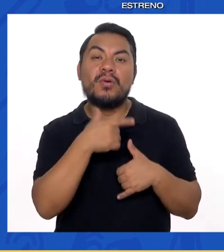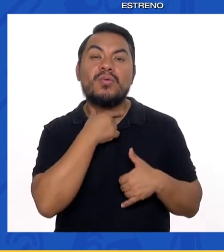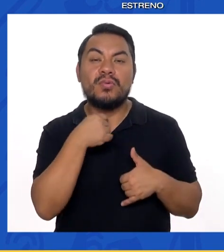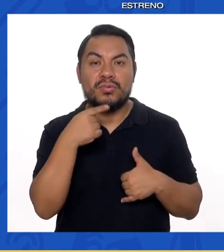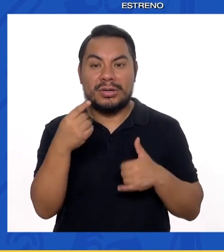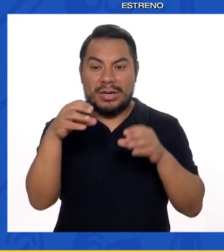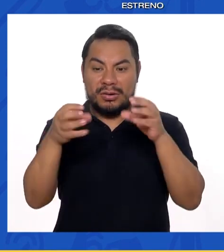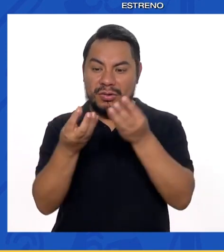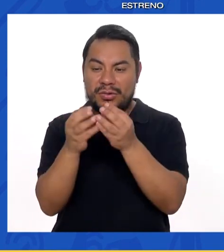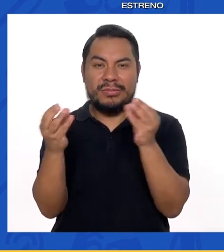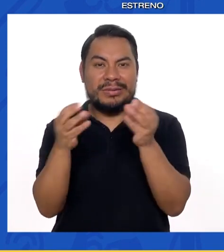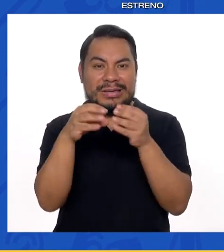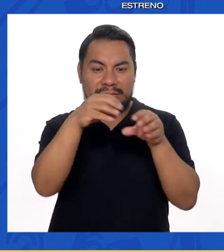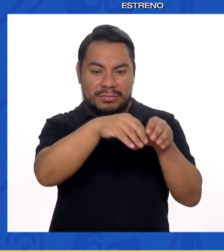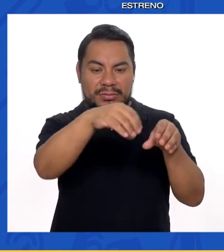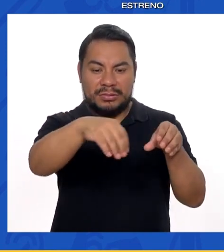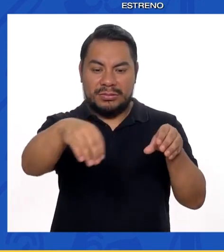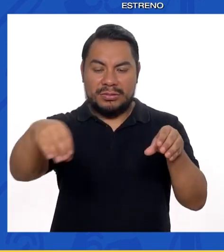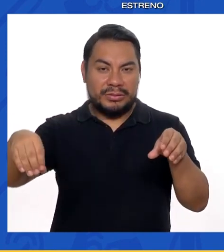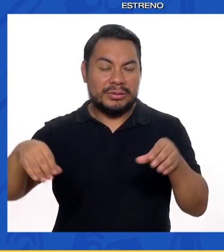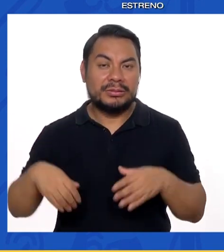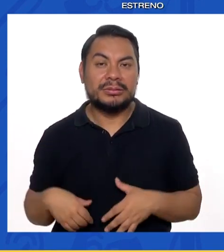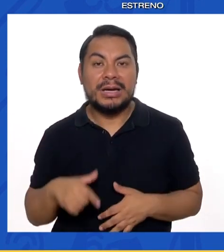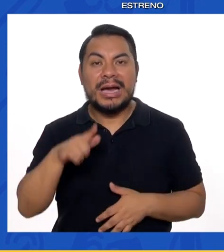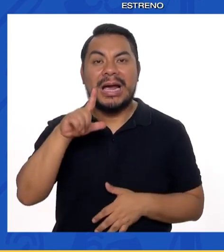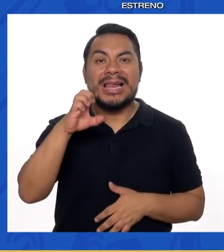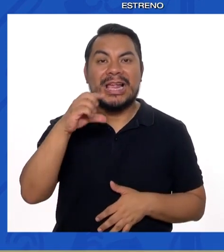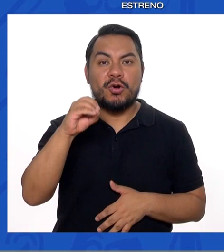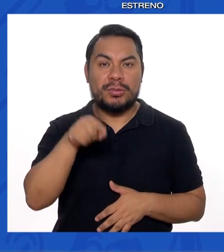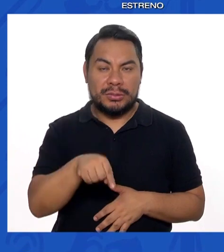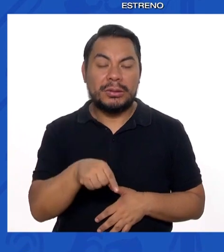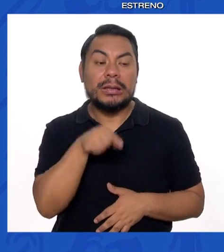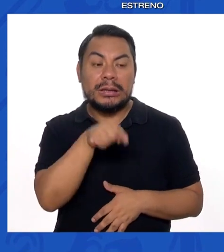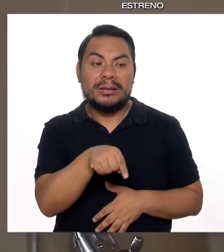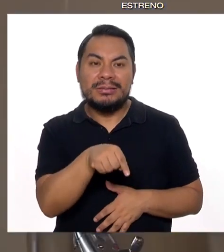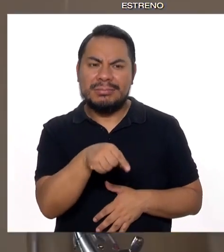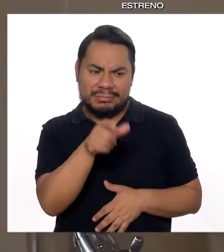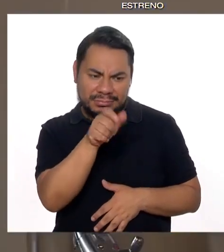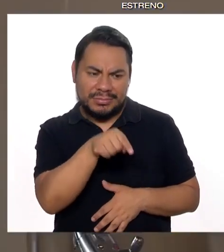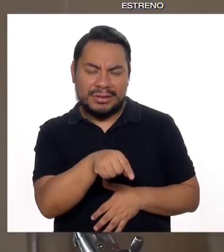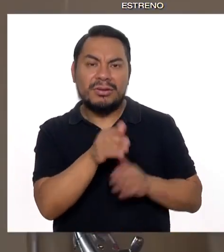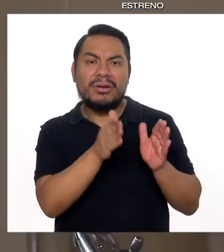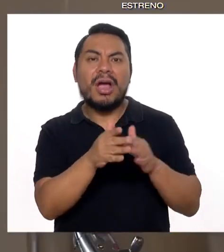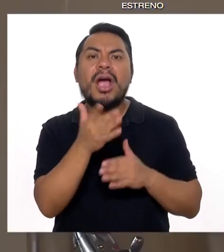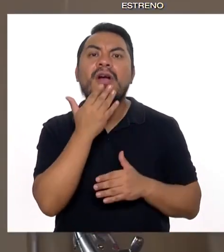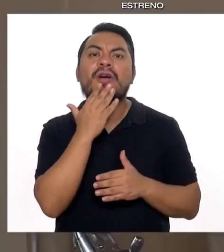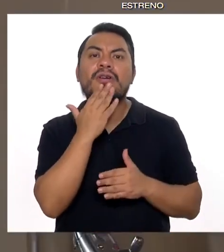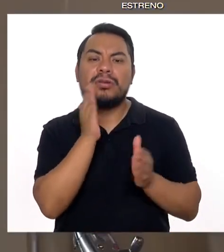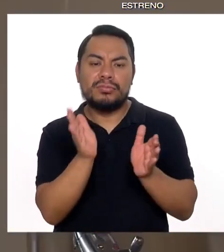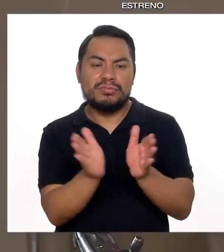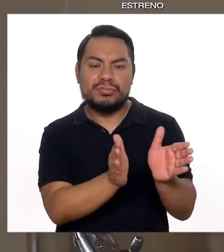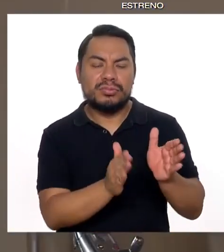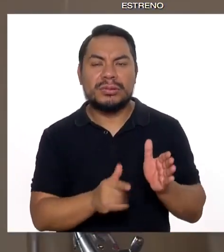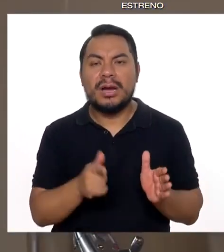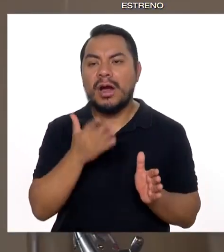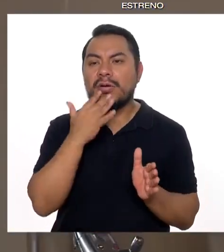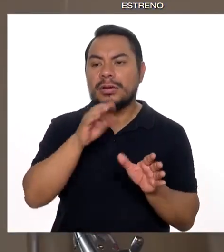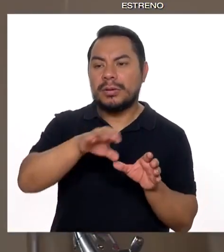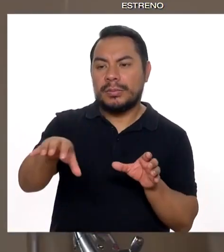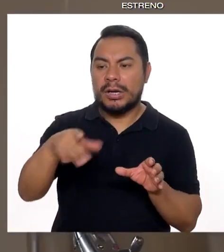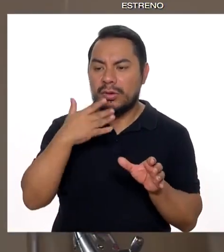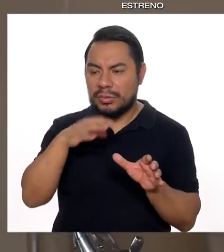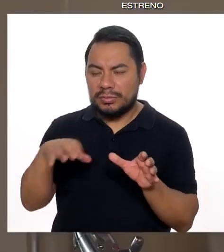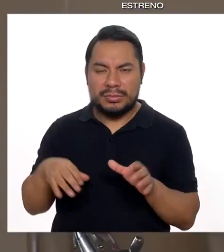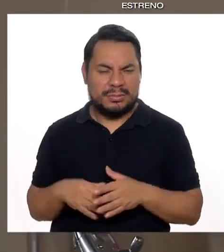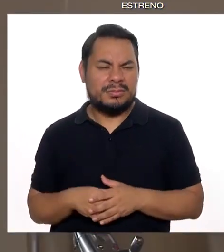algo, los cubos, ¿ya? Los bloques. Entonces, ¿qué hacen? Los organizan por colores y los alinean, los colocan uno al lado del otro. Le